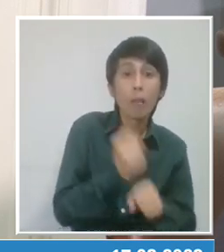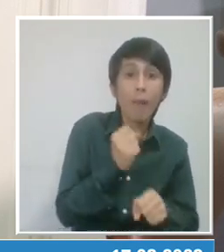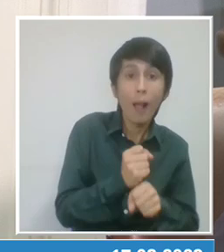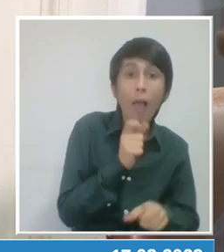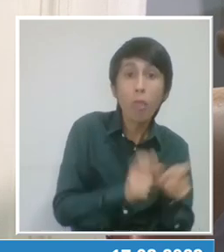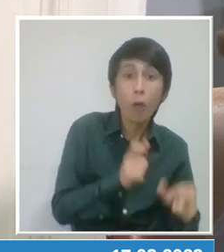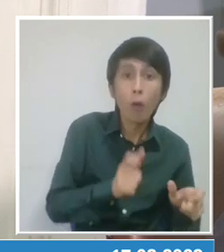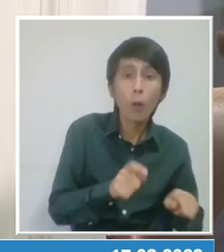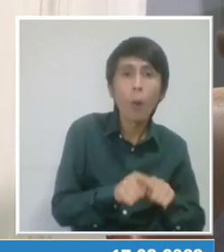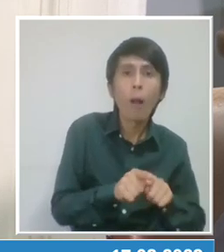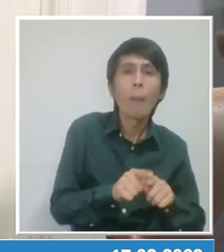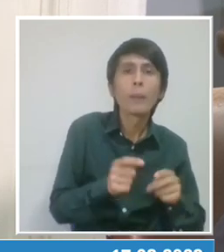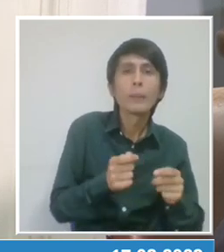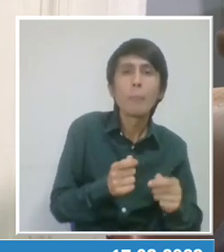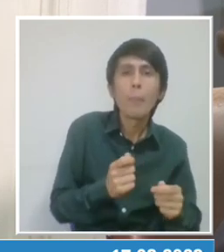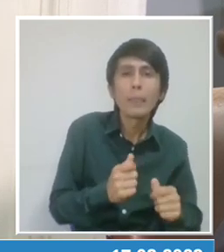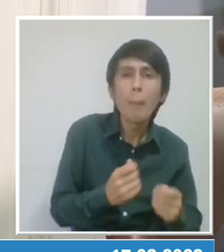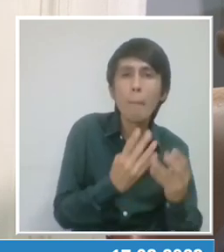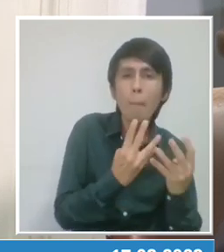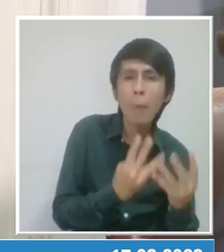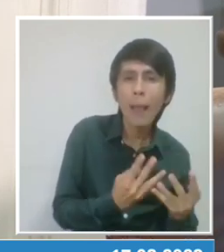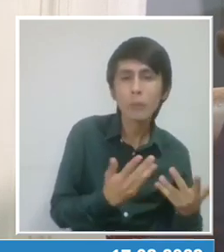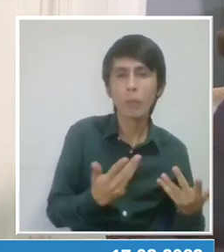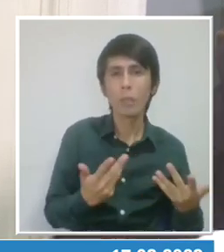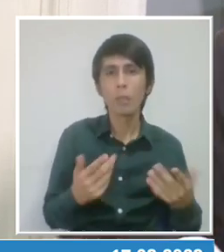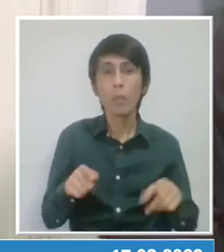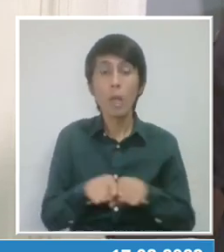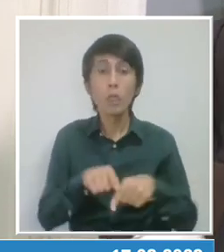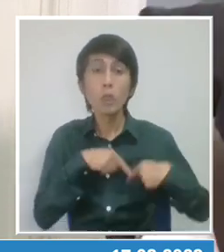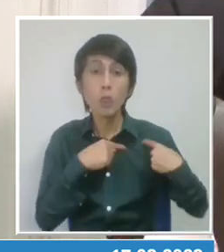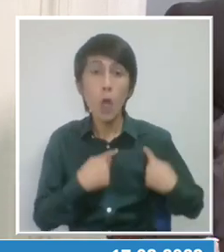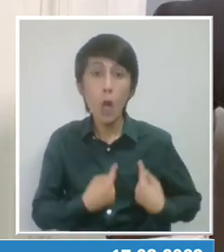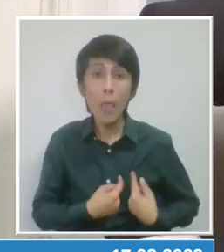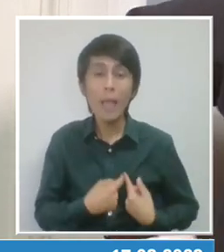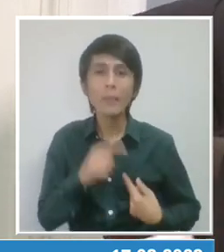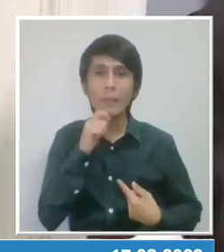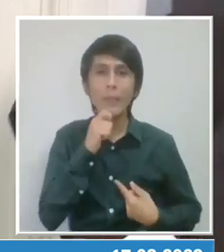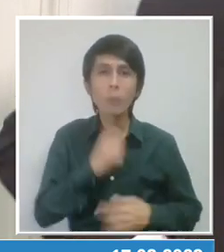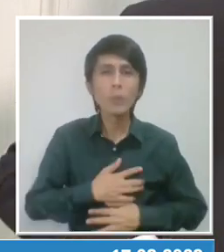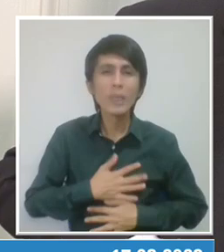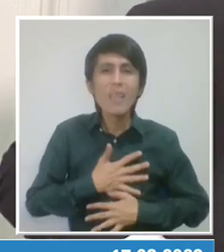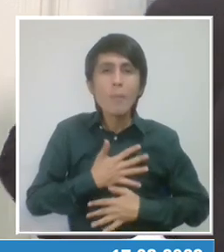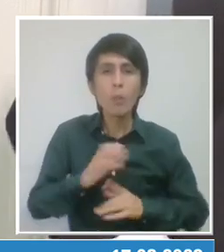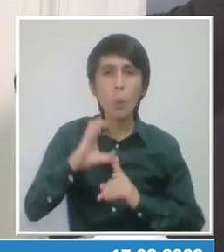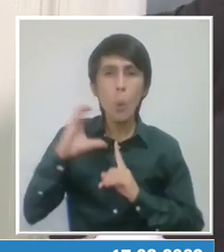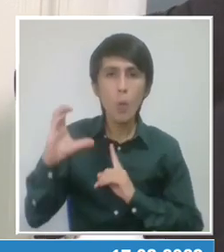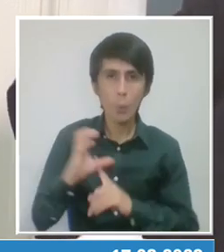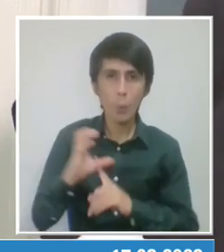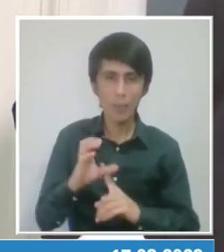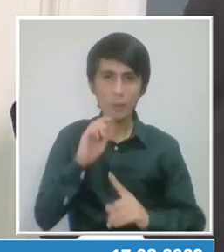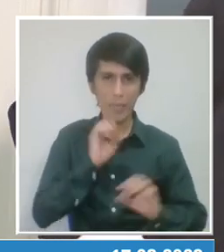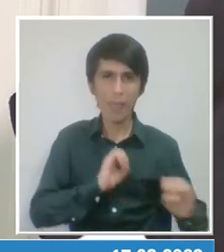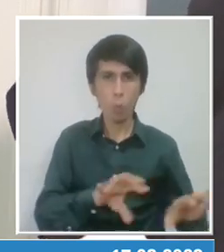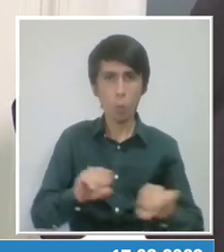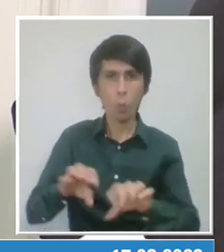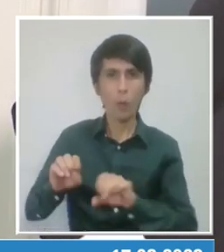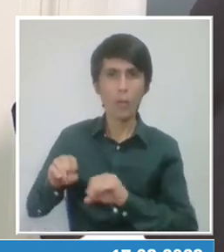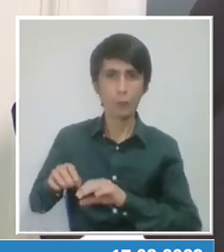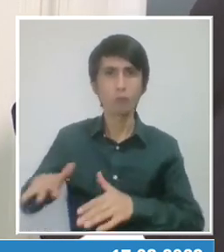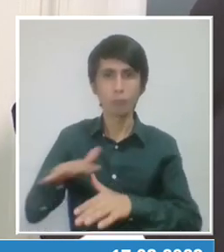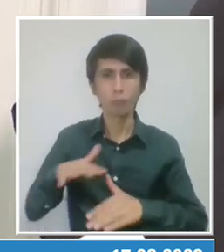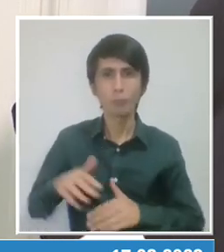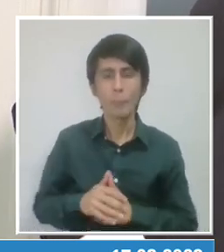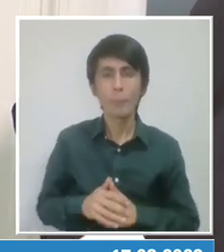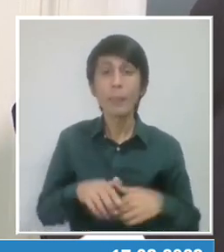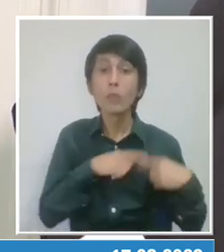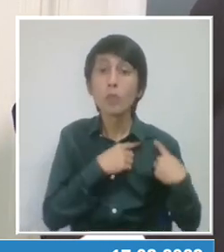propio, que ese sentimiento es algo cultural, Verónica, que se educa. La solidaridad es el sentimiento